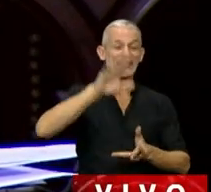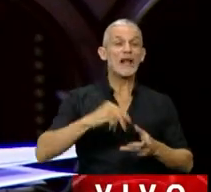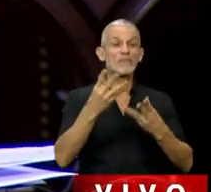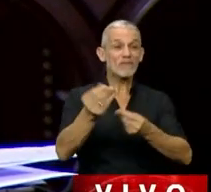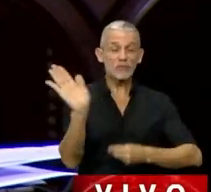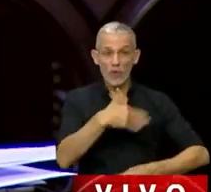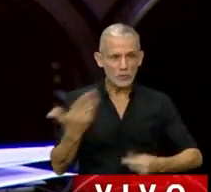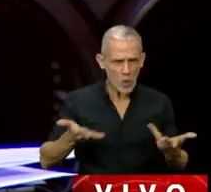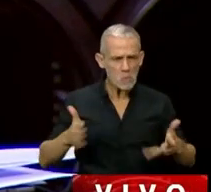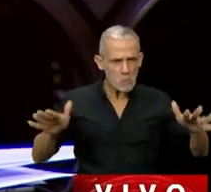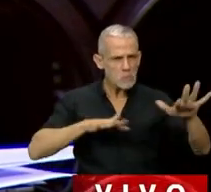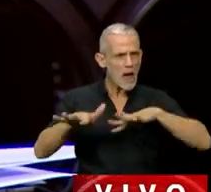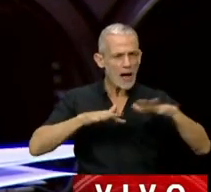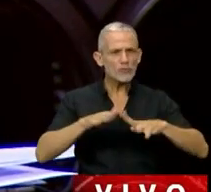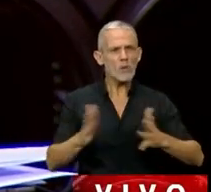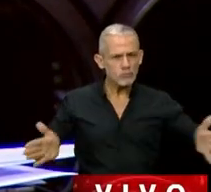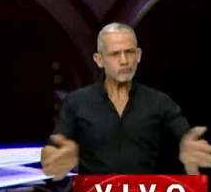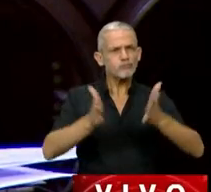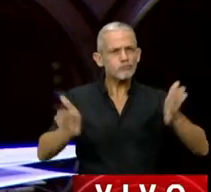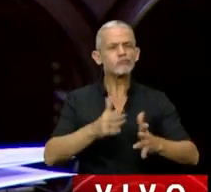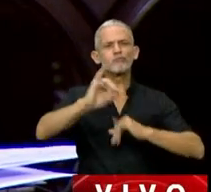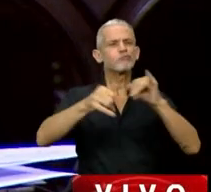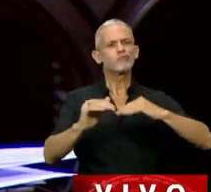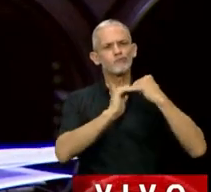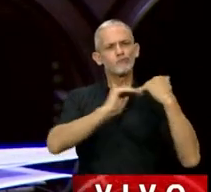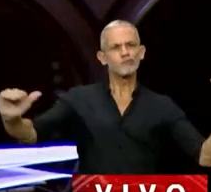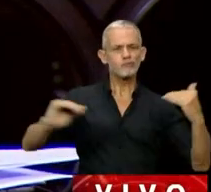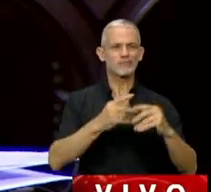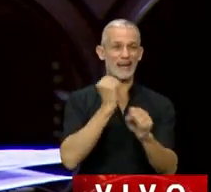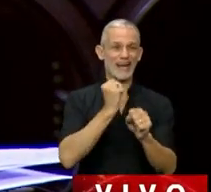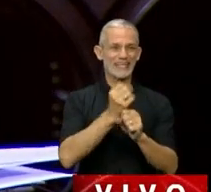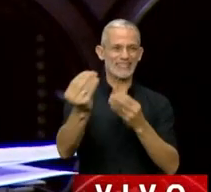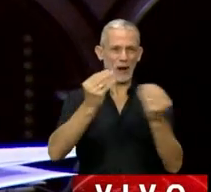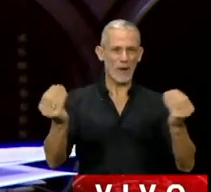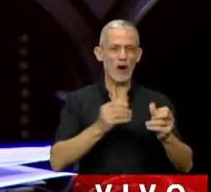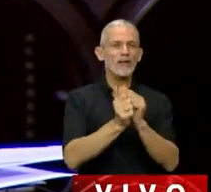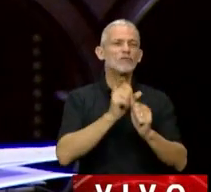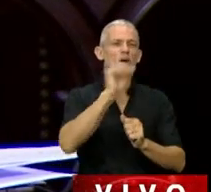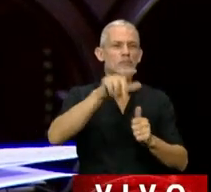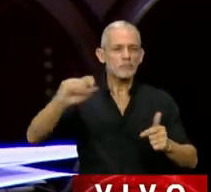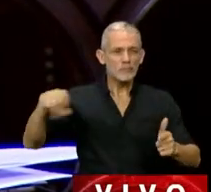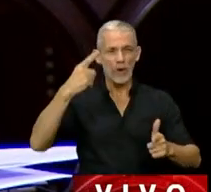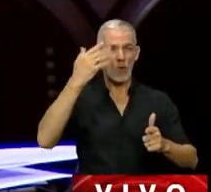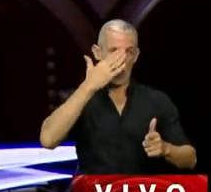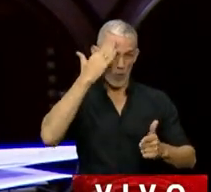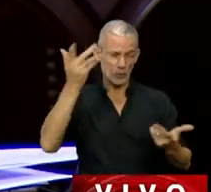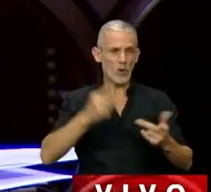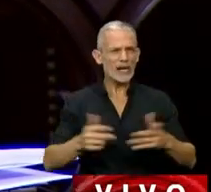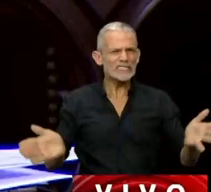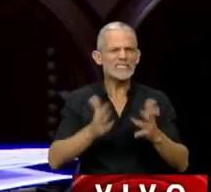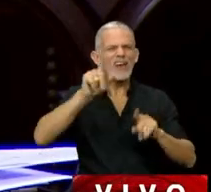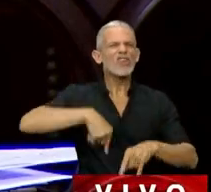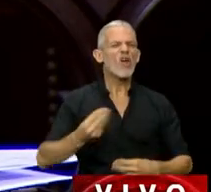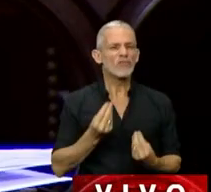las acciones para el fomento, la promoción y el sostenimiento del trabajo de las industrias culturales impulsadas